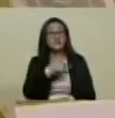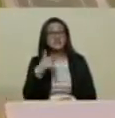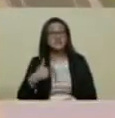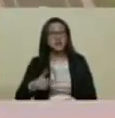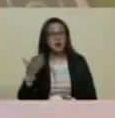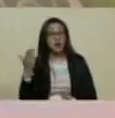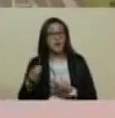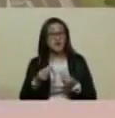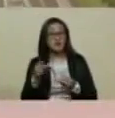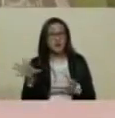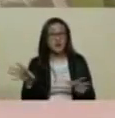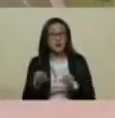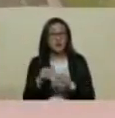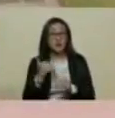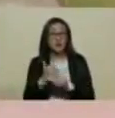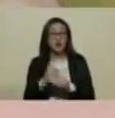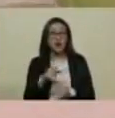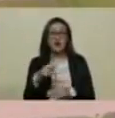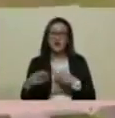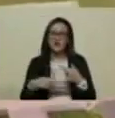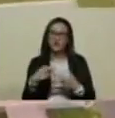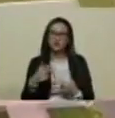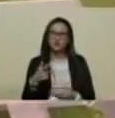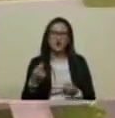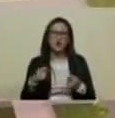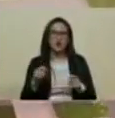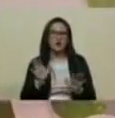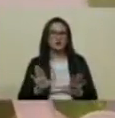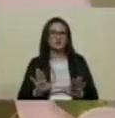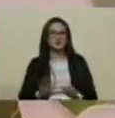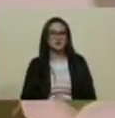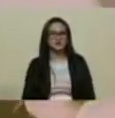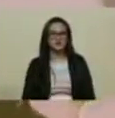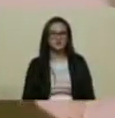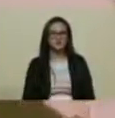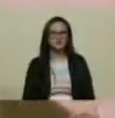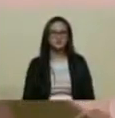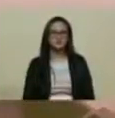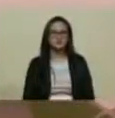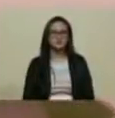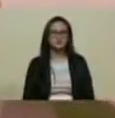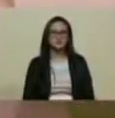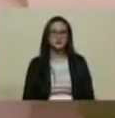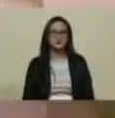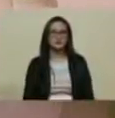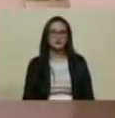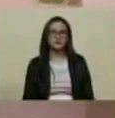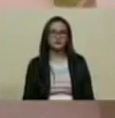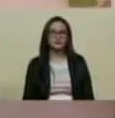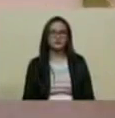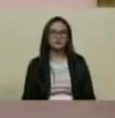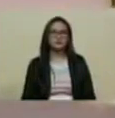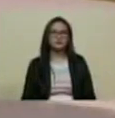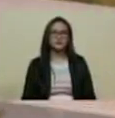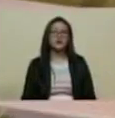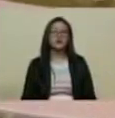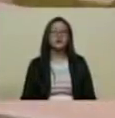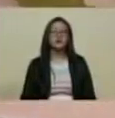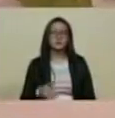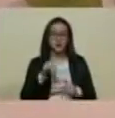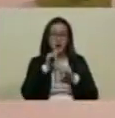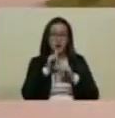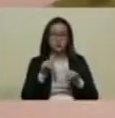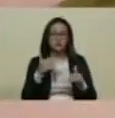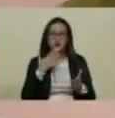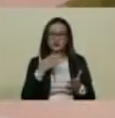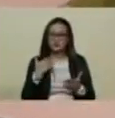parece? Esto solo es posible en revolución. Más nada. Igualmente quiero anunciar, ya